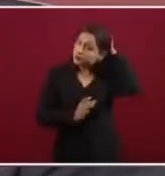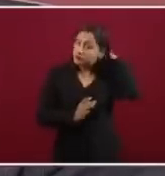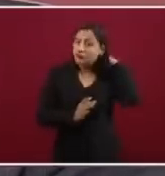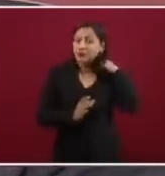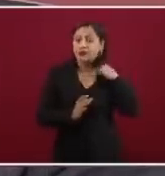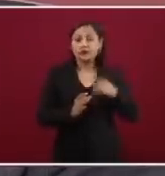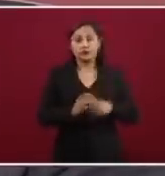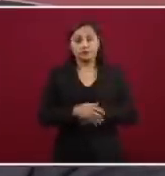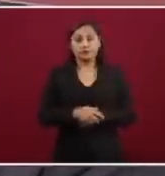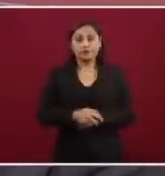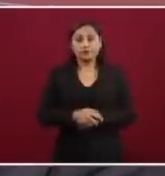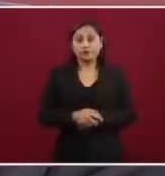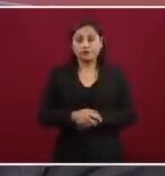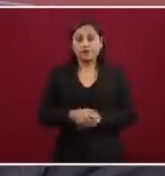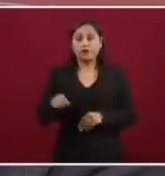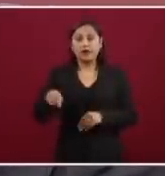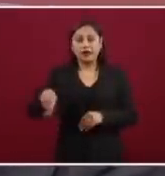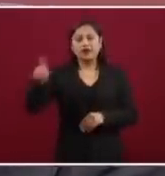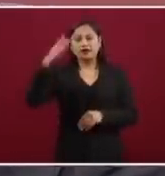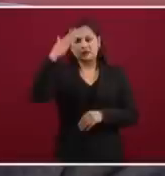a costa de lo que sea.